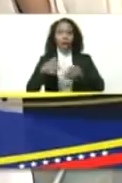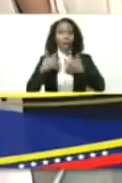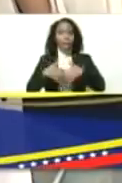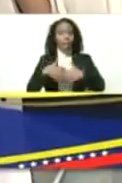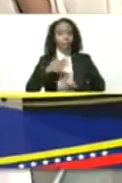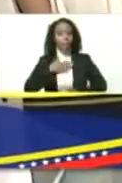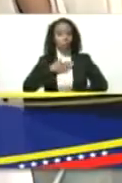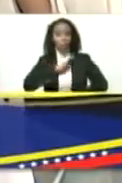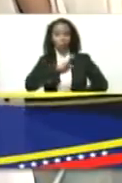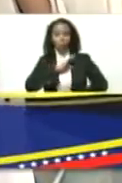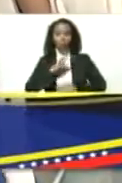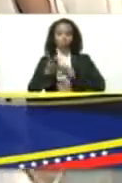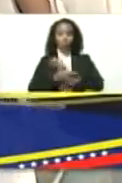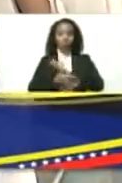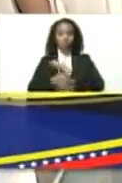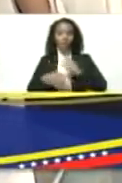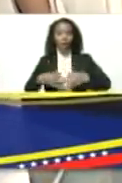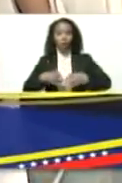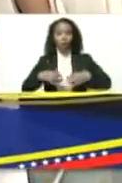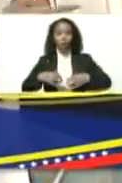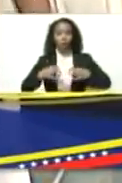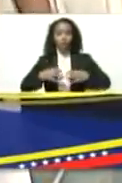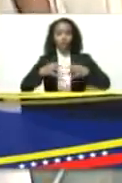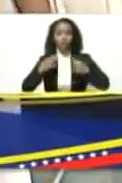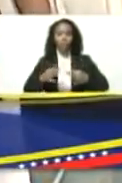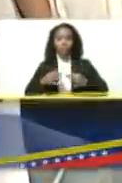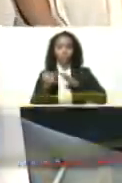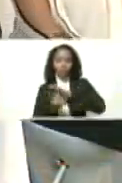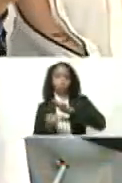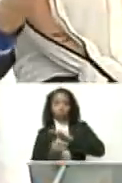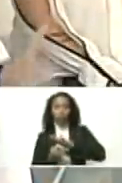uniformes institucionales, y puedo decir que